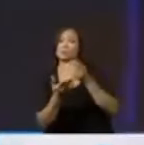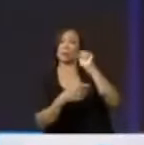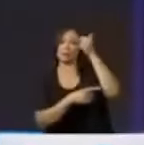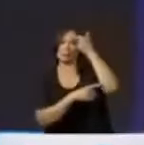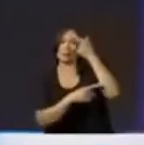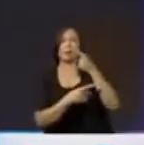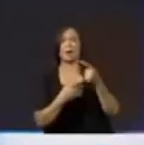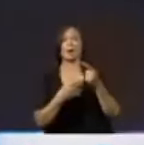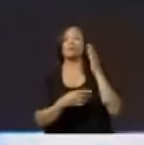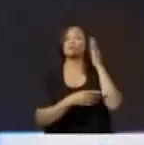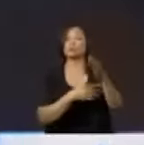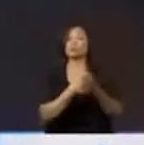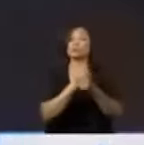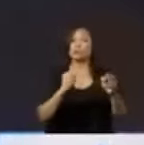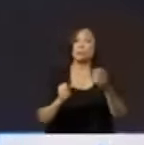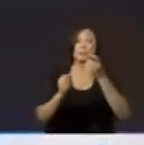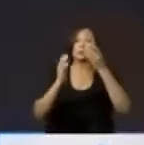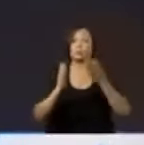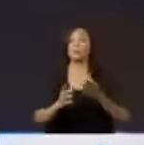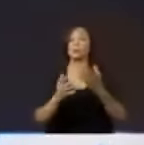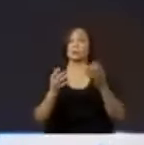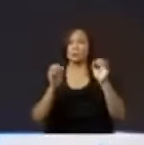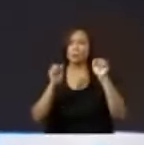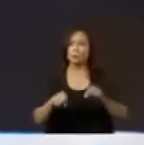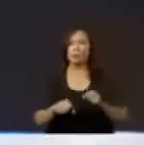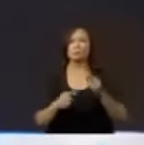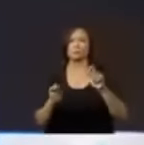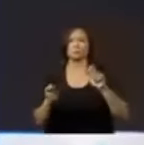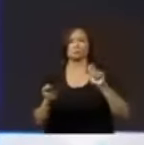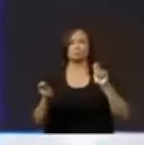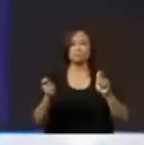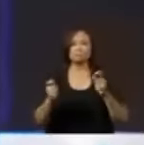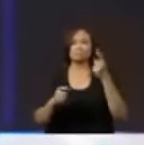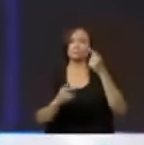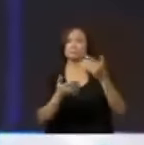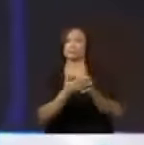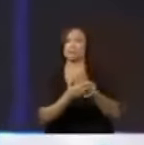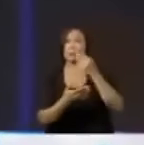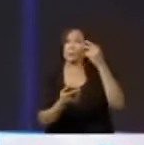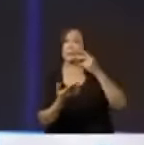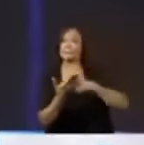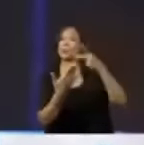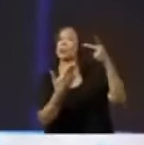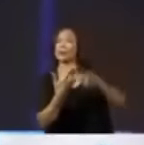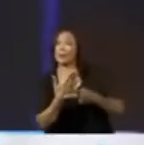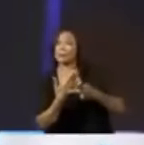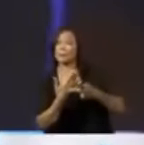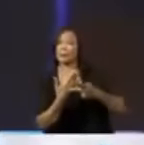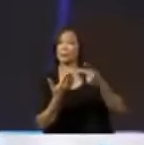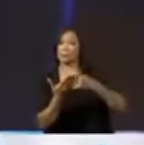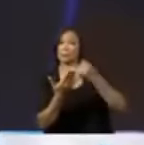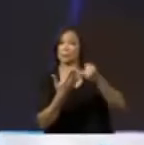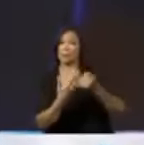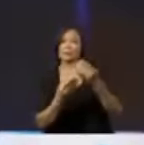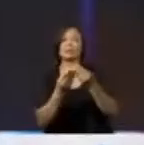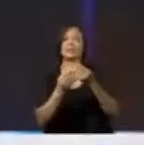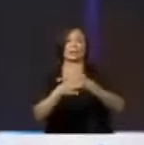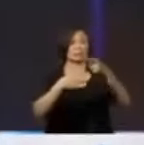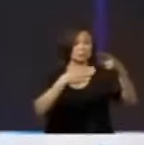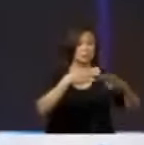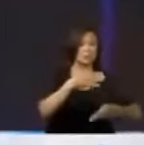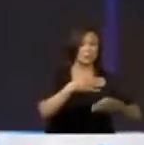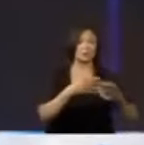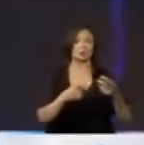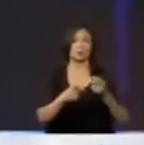para todos los dominicanos, que podamos transitar hacia la nueva política, la política de